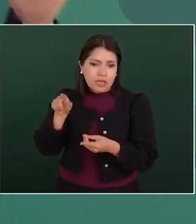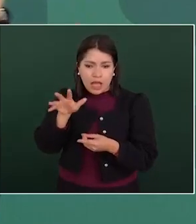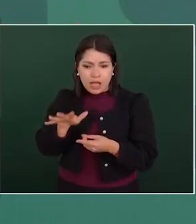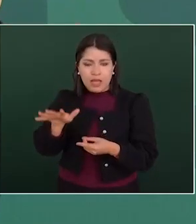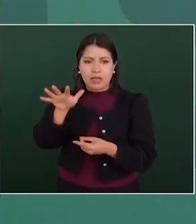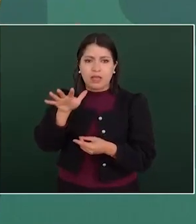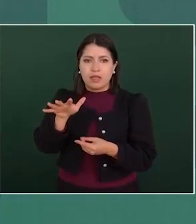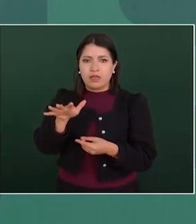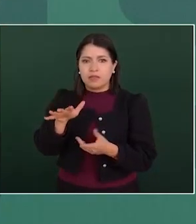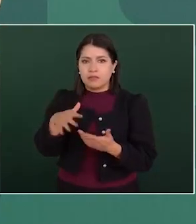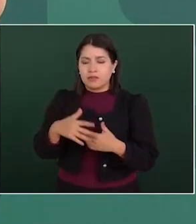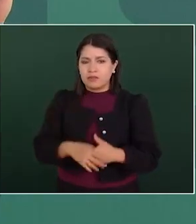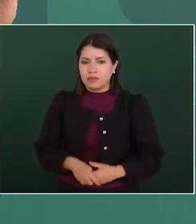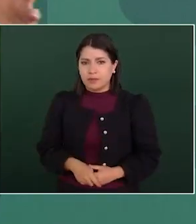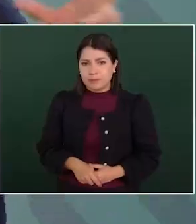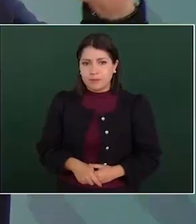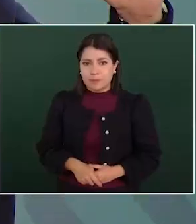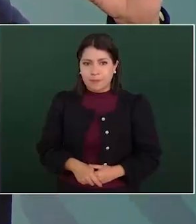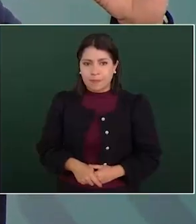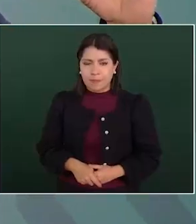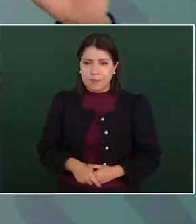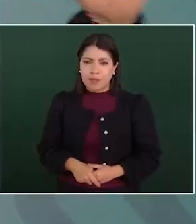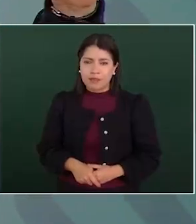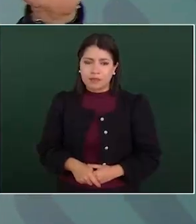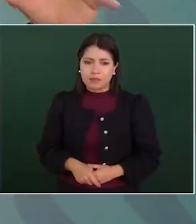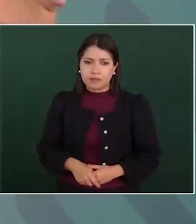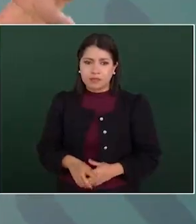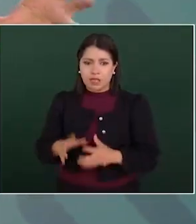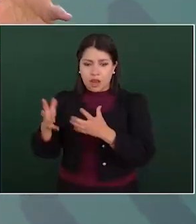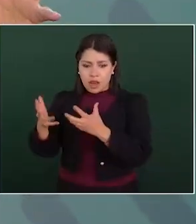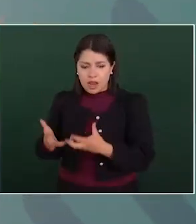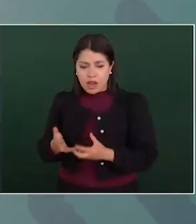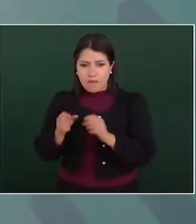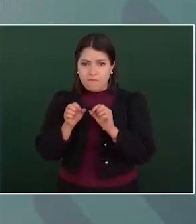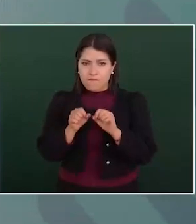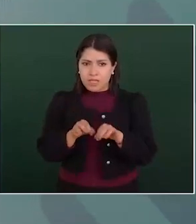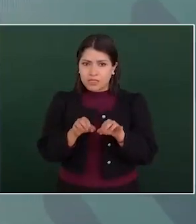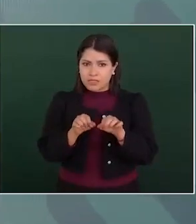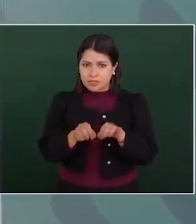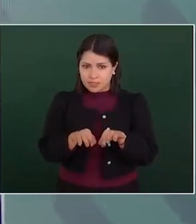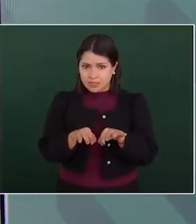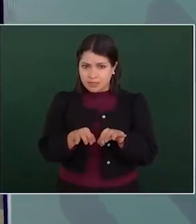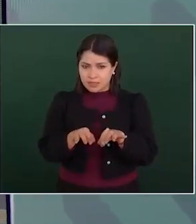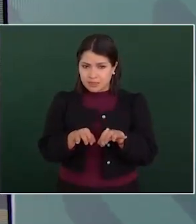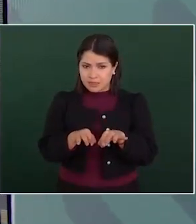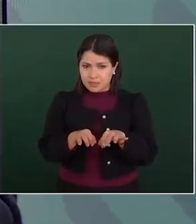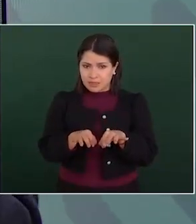y se meten a una oficina donde estaban